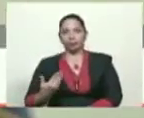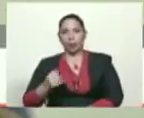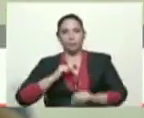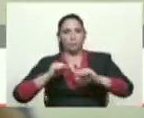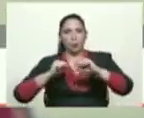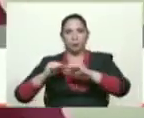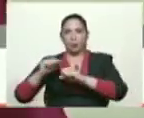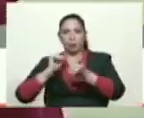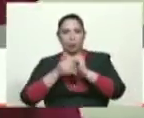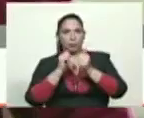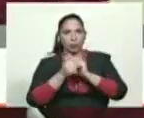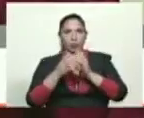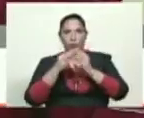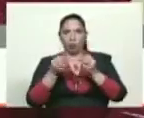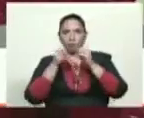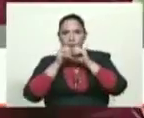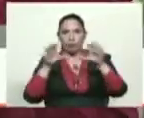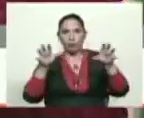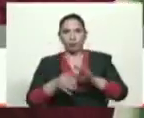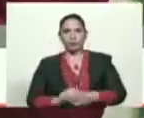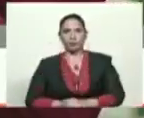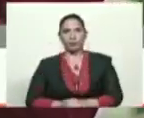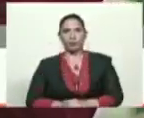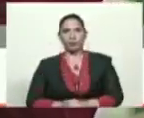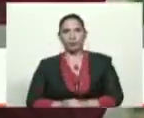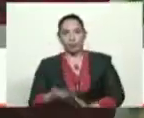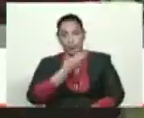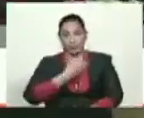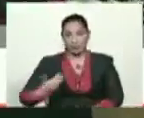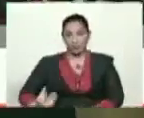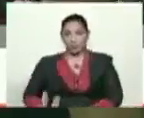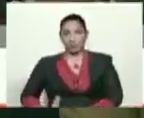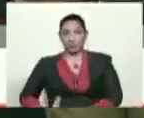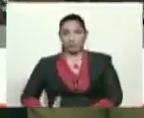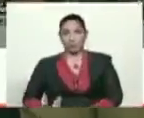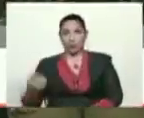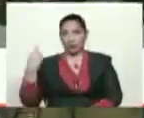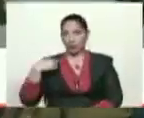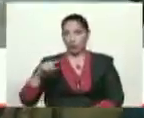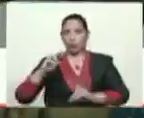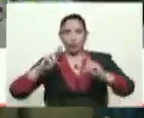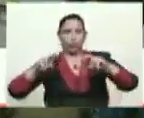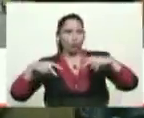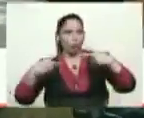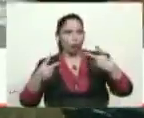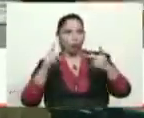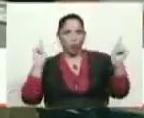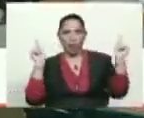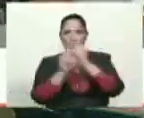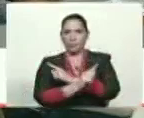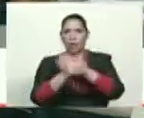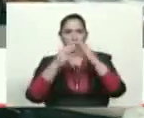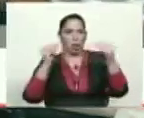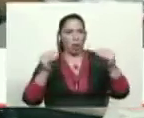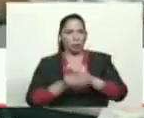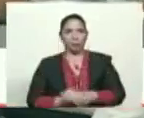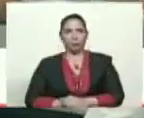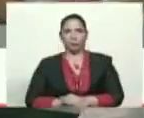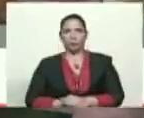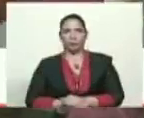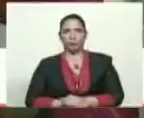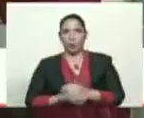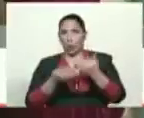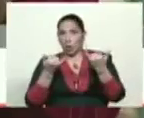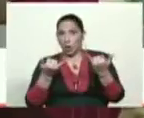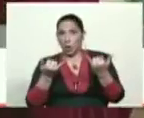carteles está todo lo que tengo aquí ha plegado el siguiente tenemos lo que usted dijo los nuevos vamos a cambiar esto este presidente vamos a montar